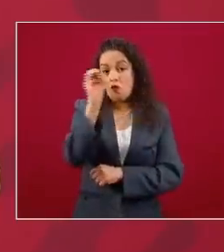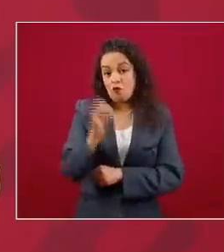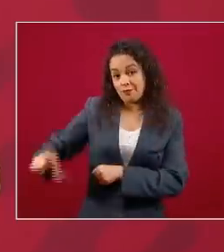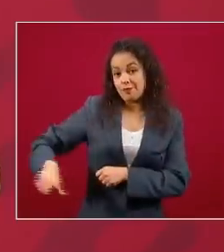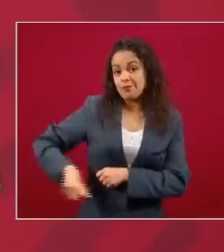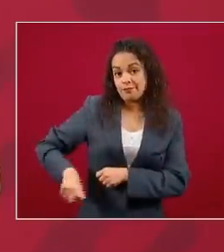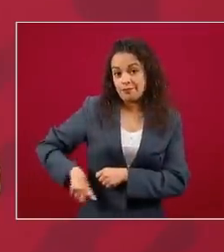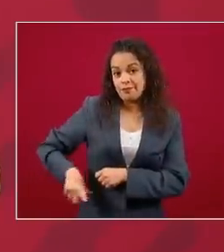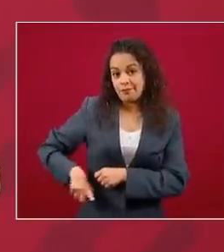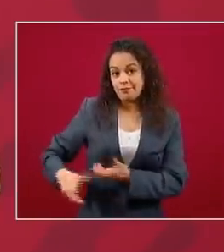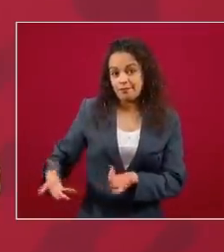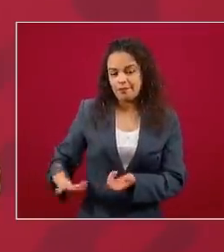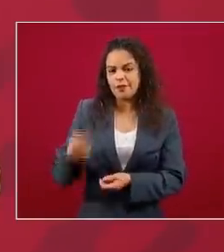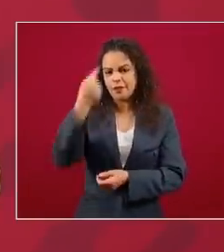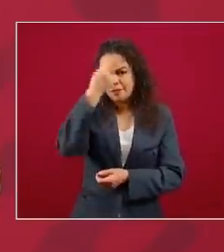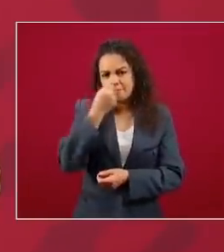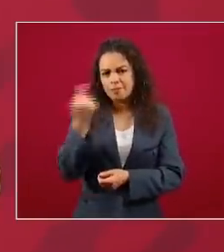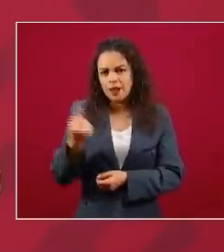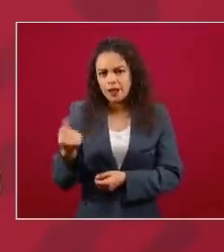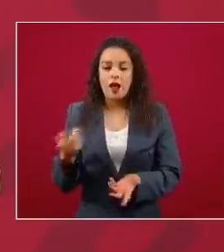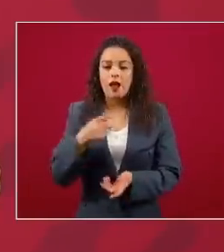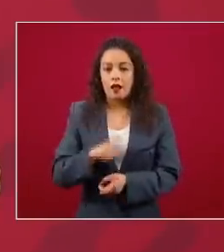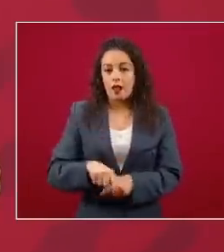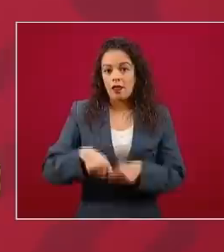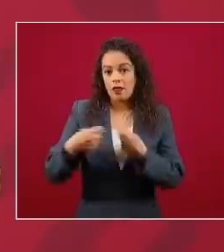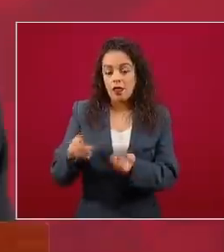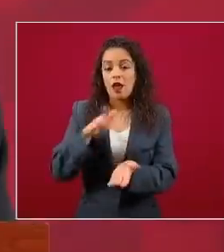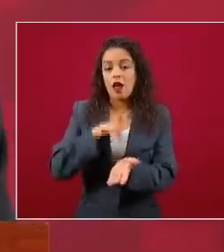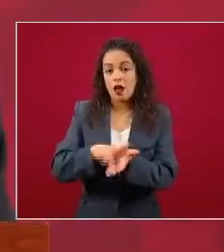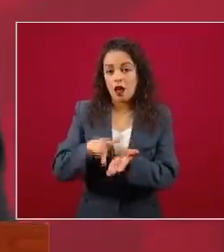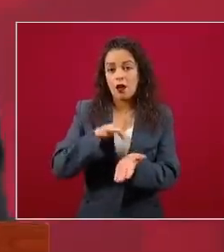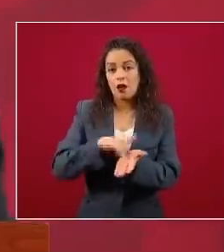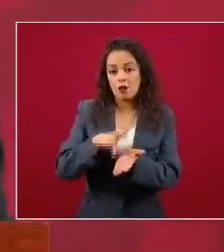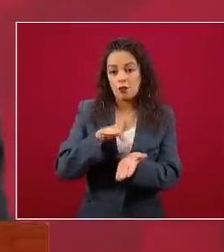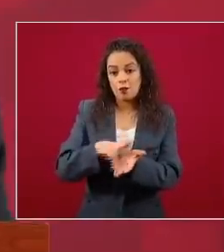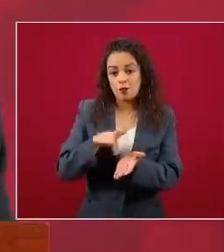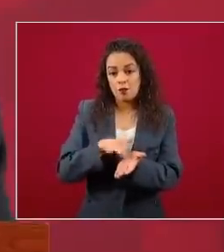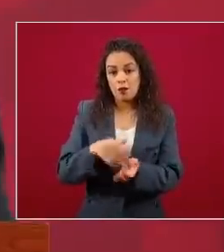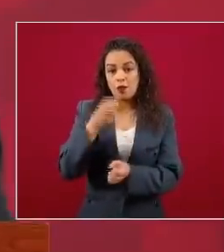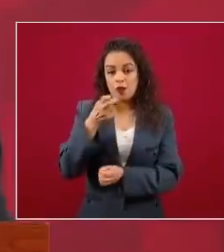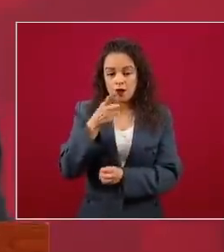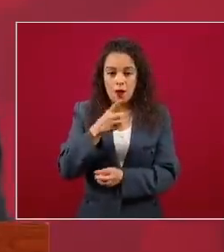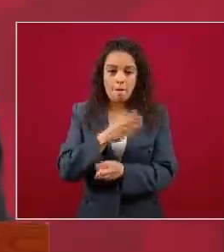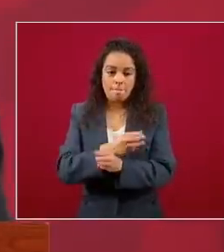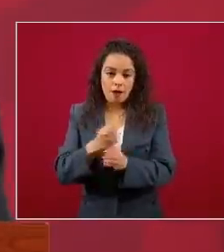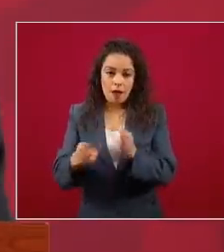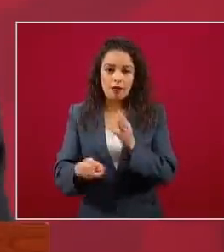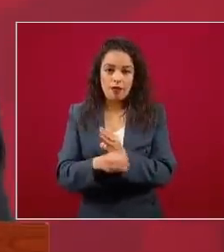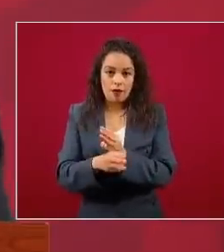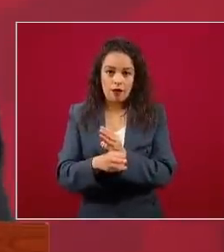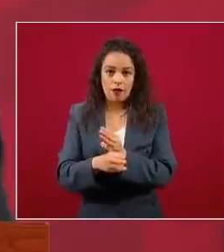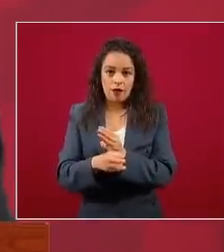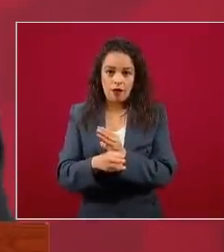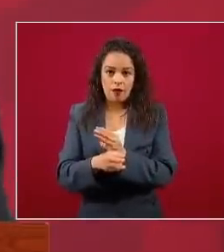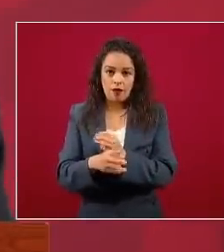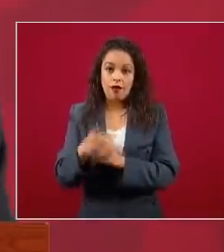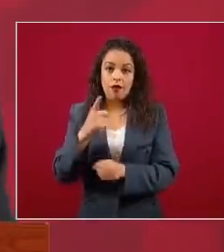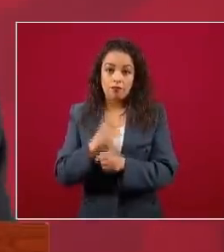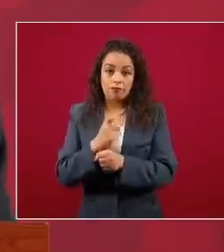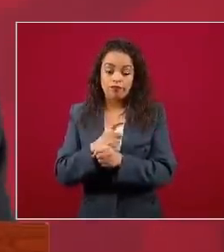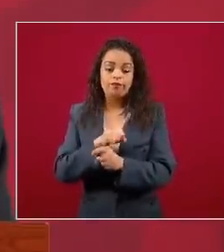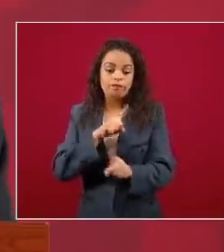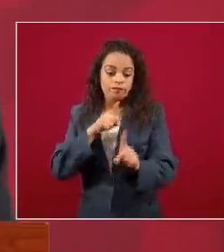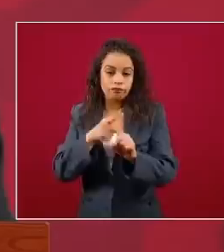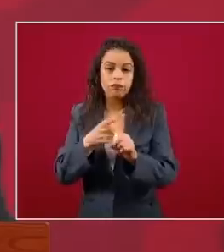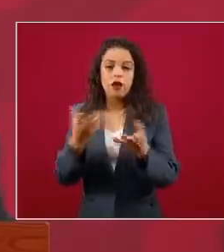para que nos apoyen con equipos, en este caso con mascarillas. Estamos por